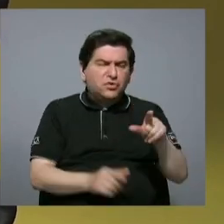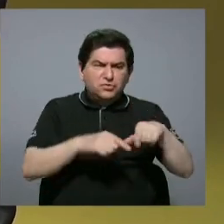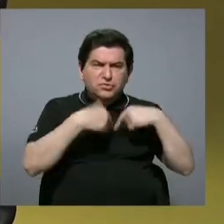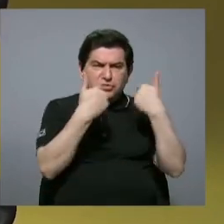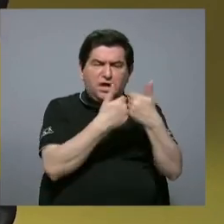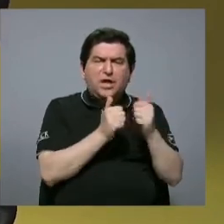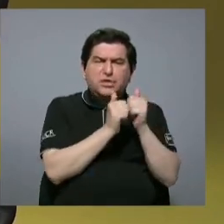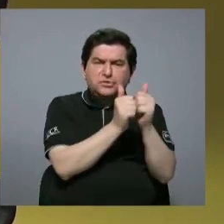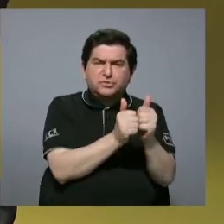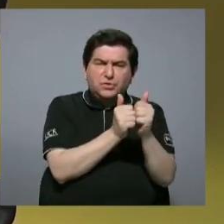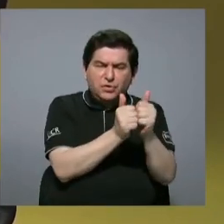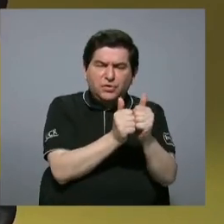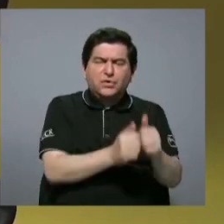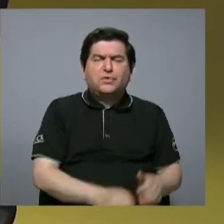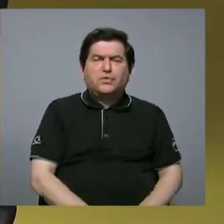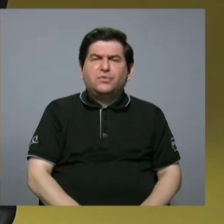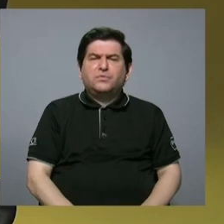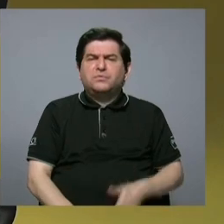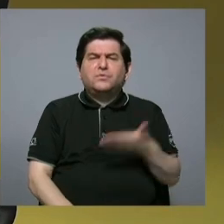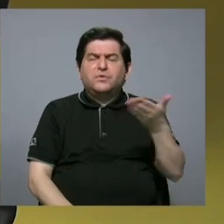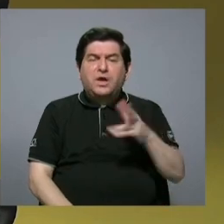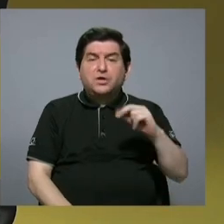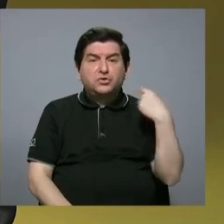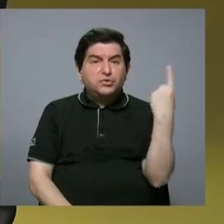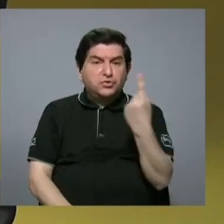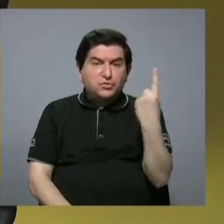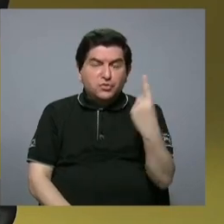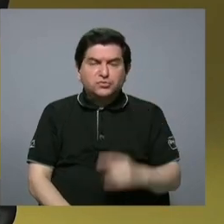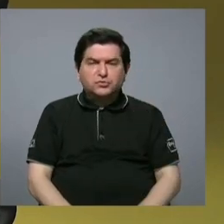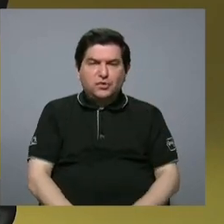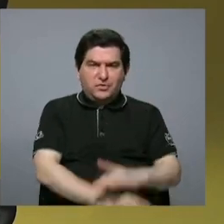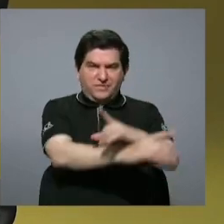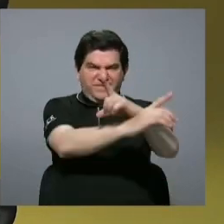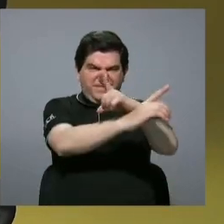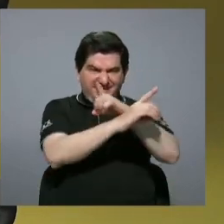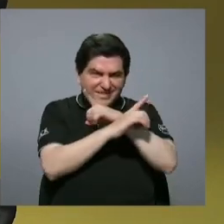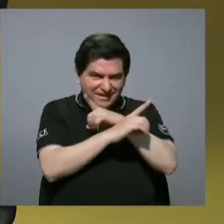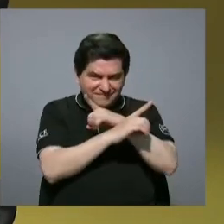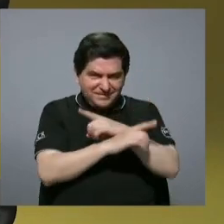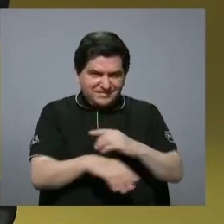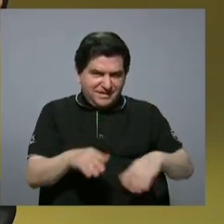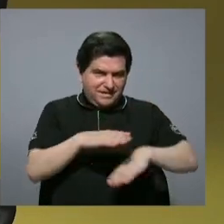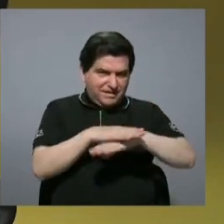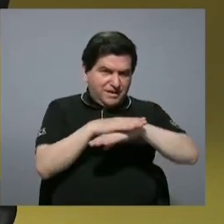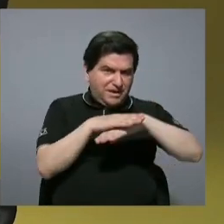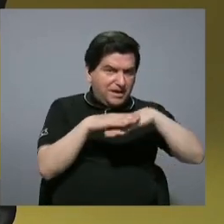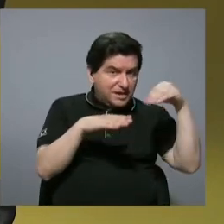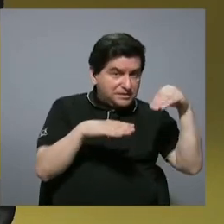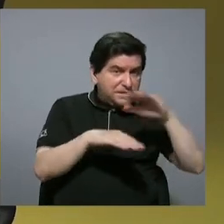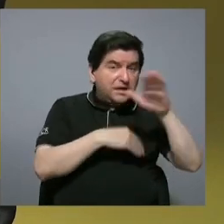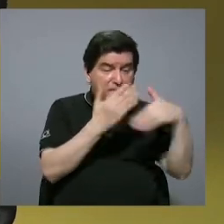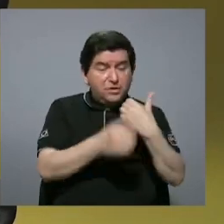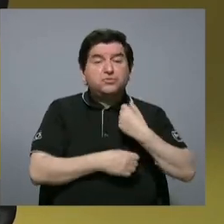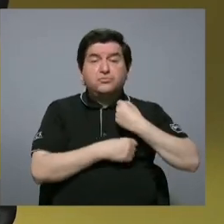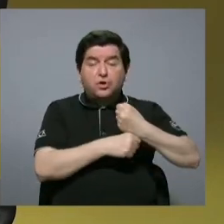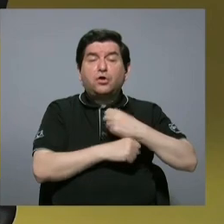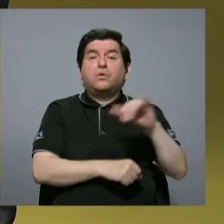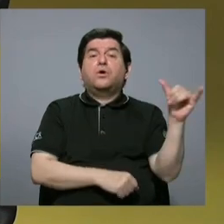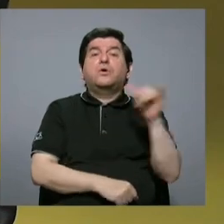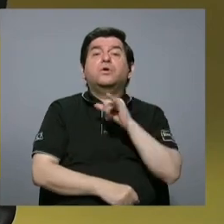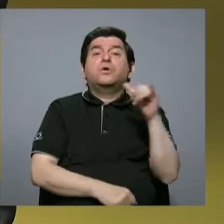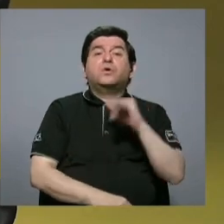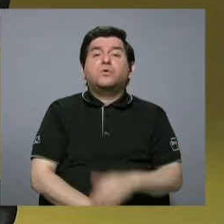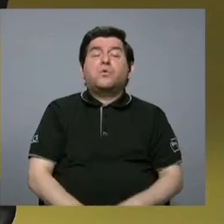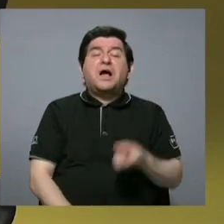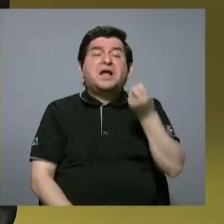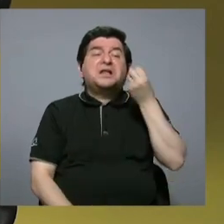caballería, esto es muy importante, es no solo para la defensa exterior, como todo ejército, sino por